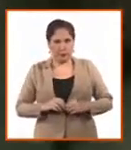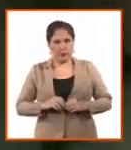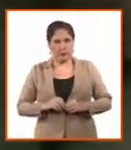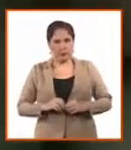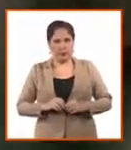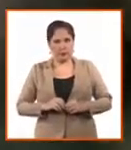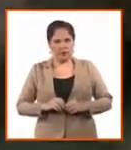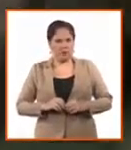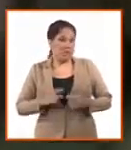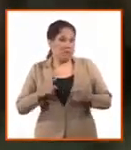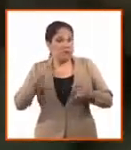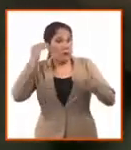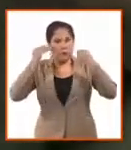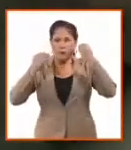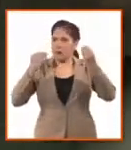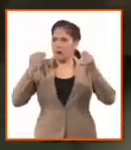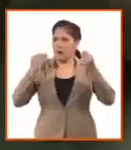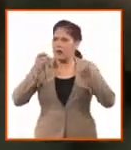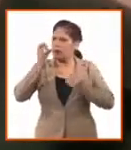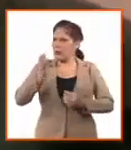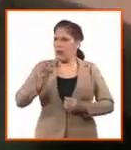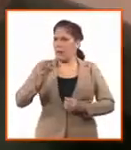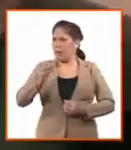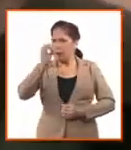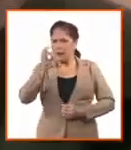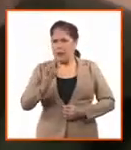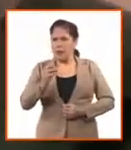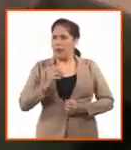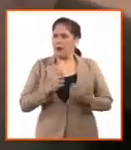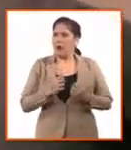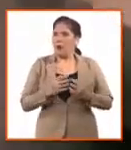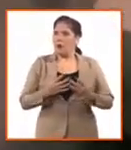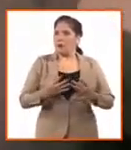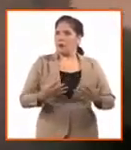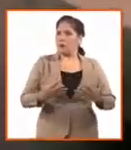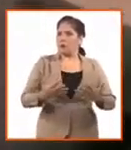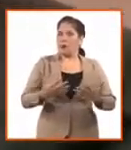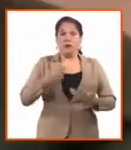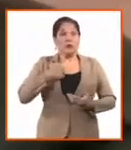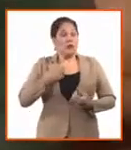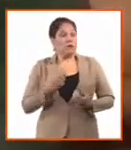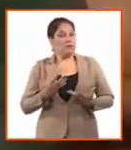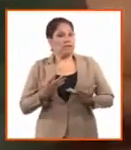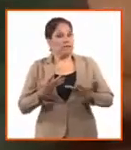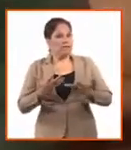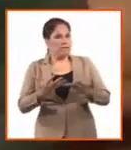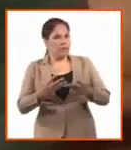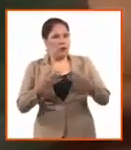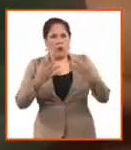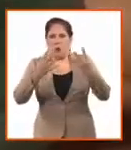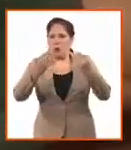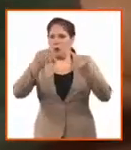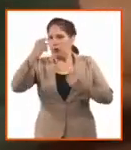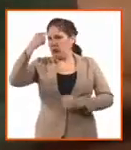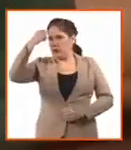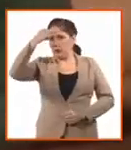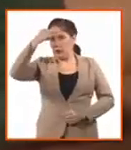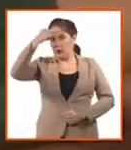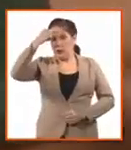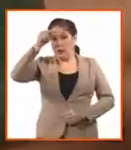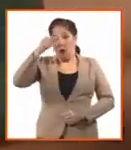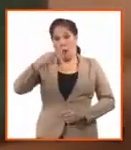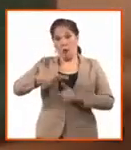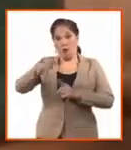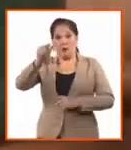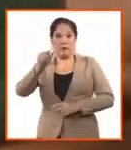¿Qué queda? Siempre hubo ese mucho afecto, esa admiración. Yo lo admiraba mucho. Y un